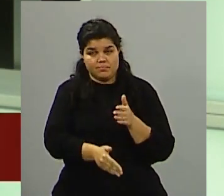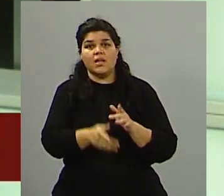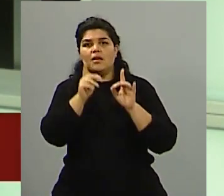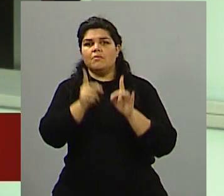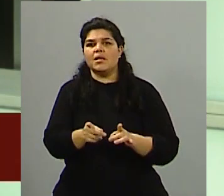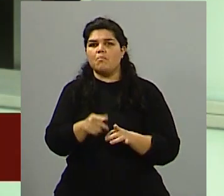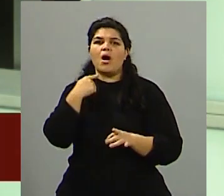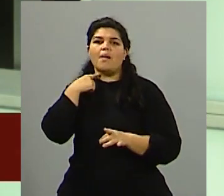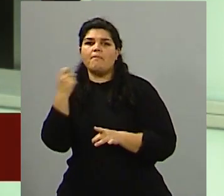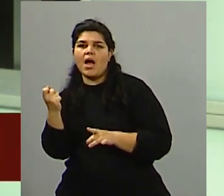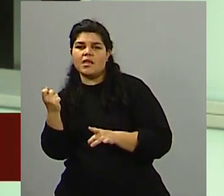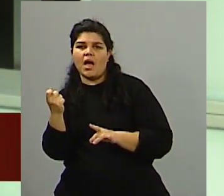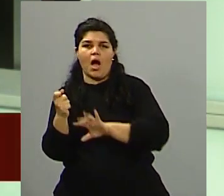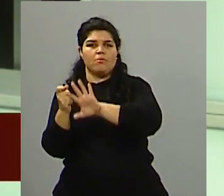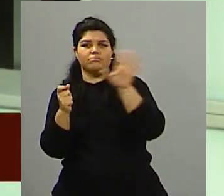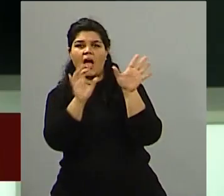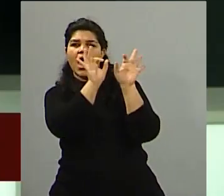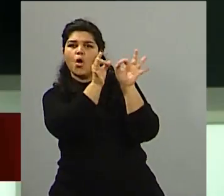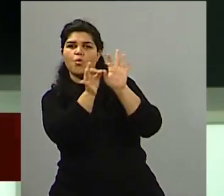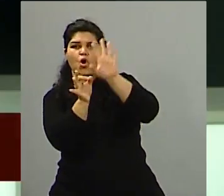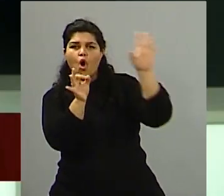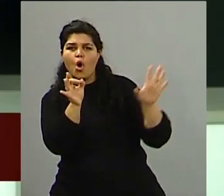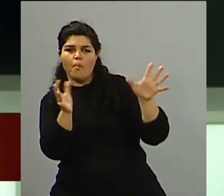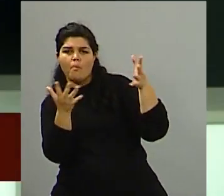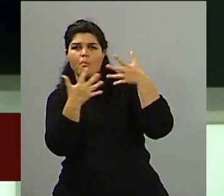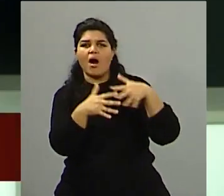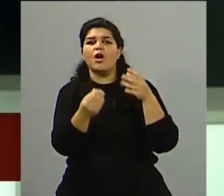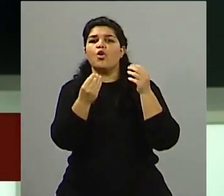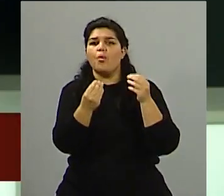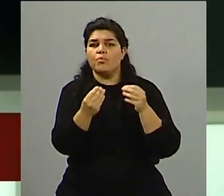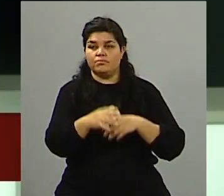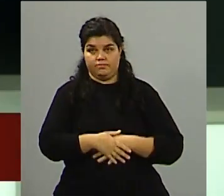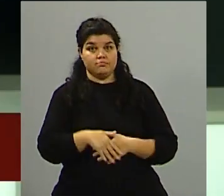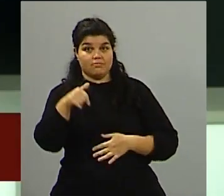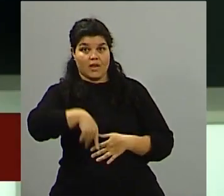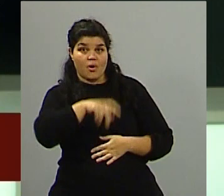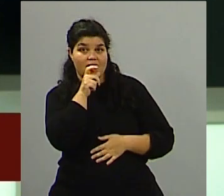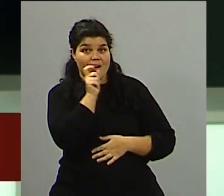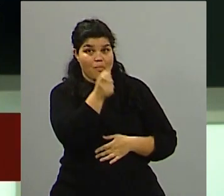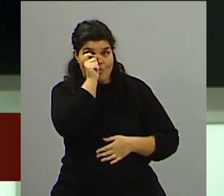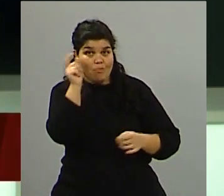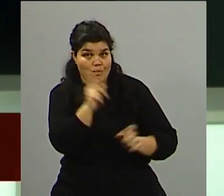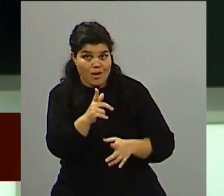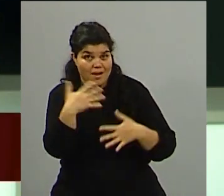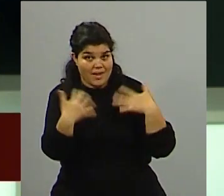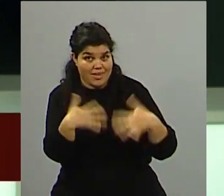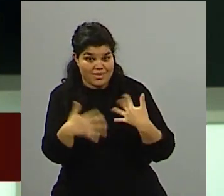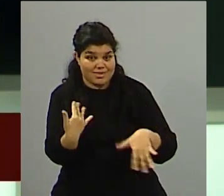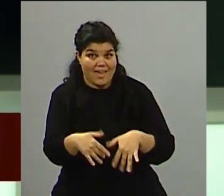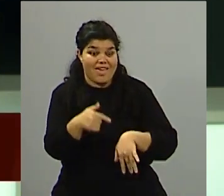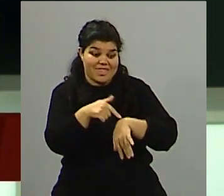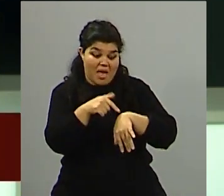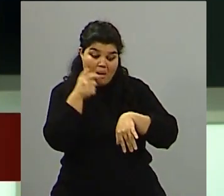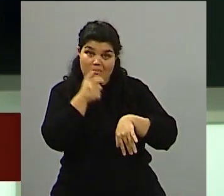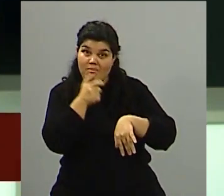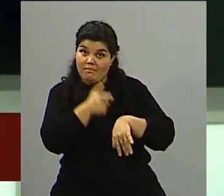partir del resultado según cómo se dé? Bueno, te lo digo muy rápido, y me tomás el tiempo si no después